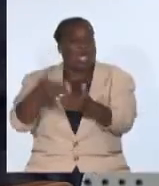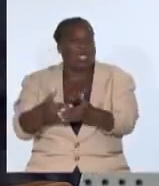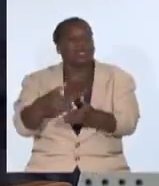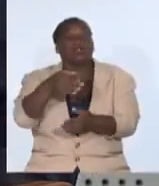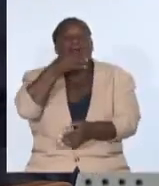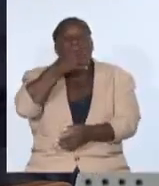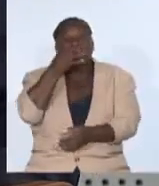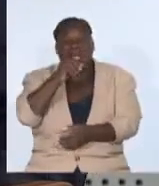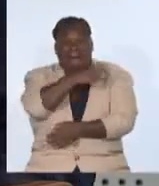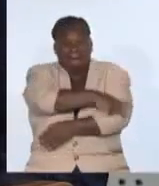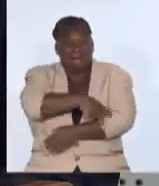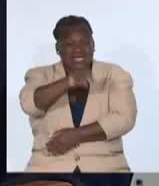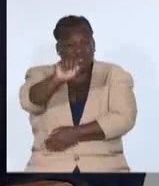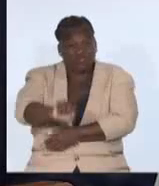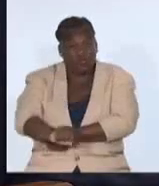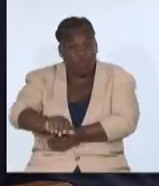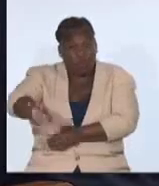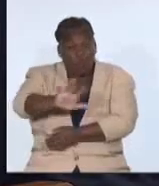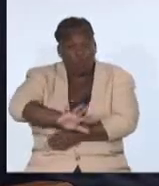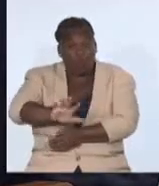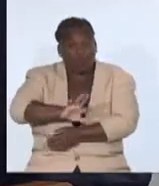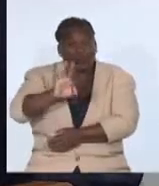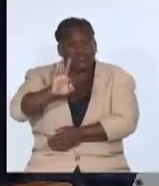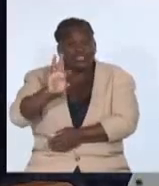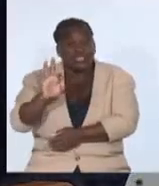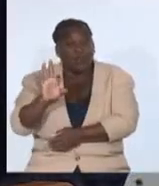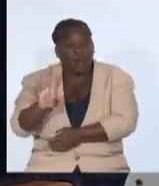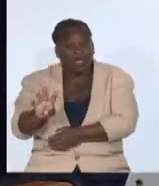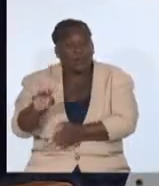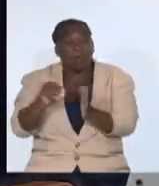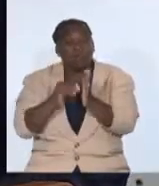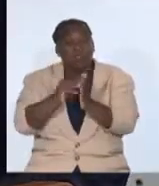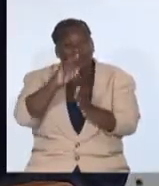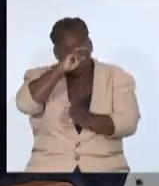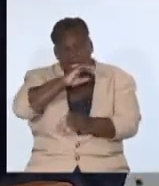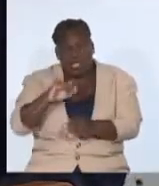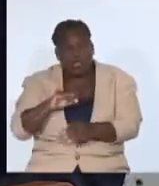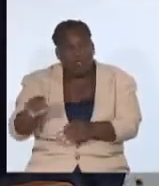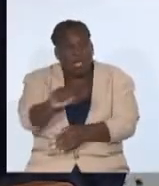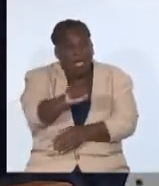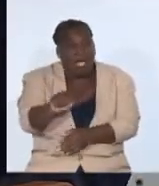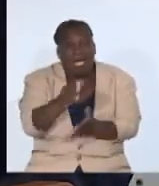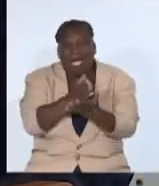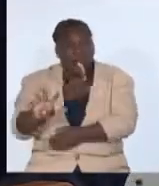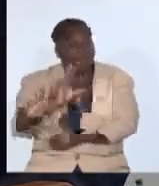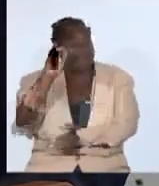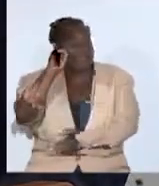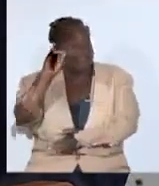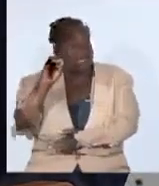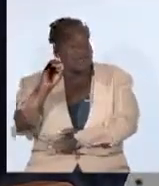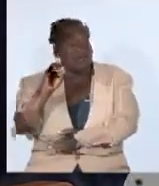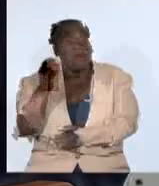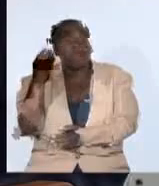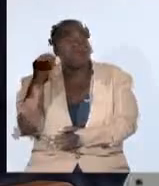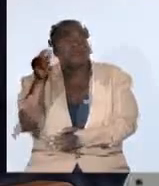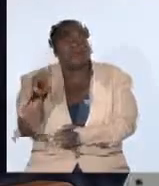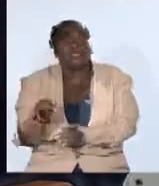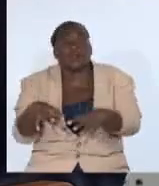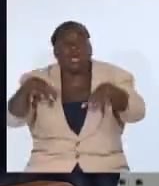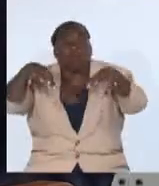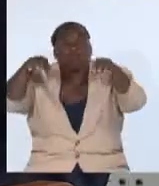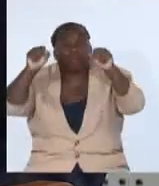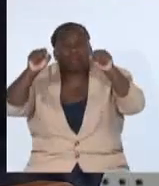más de 84 millones de niños permanezcan sin escolarizar y más de 600 millones de personas en electricidad